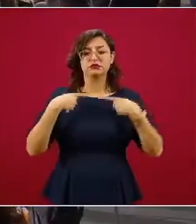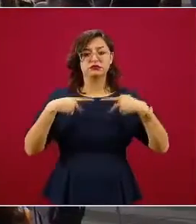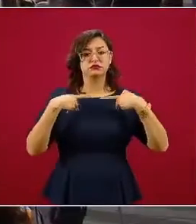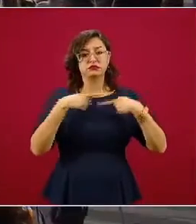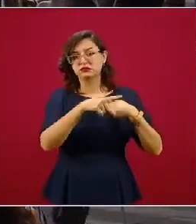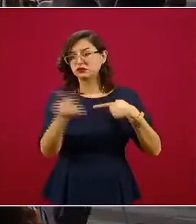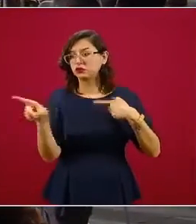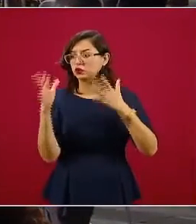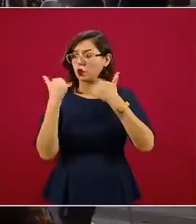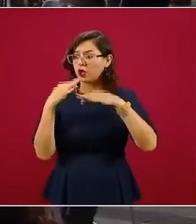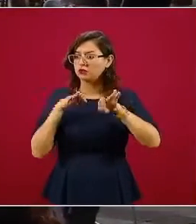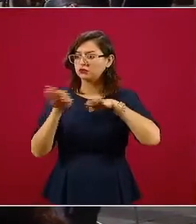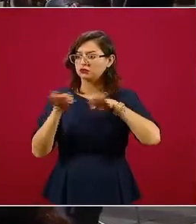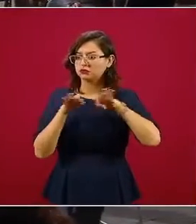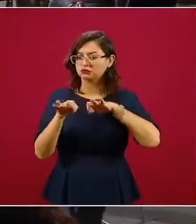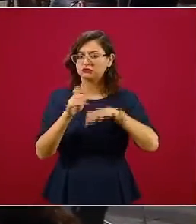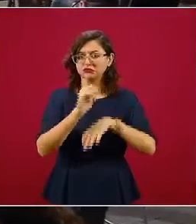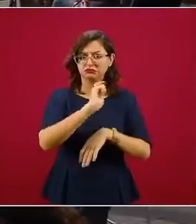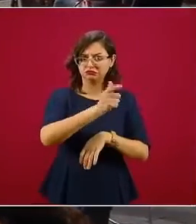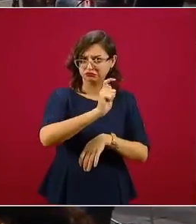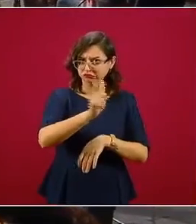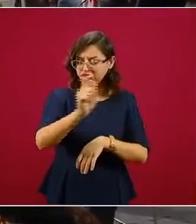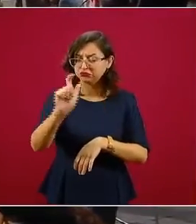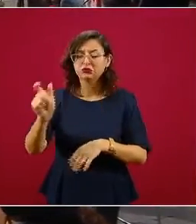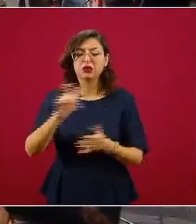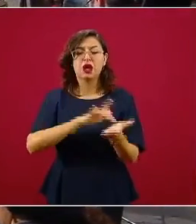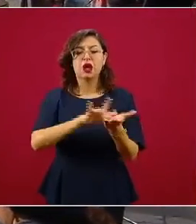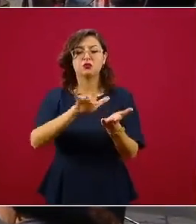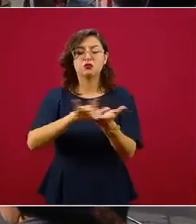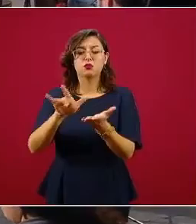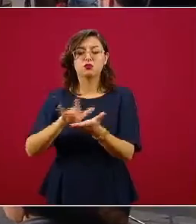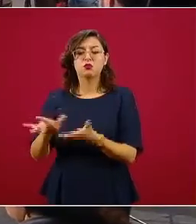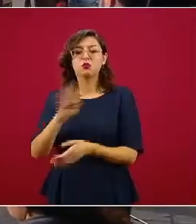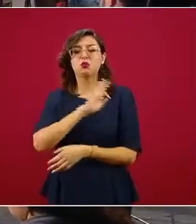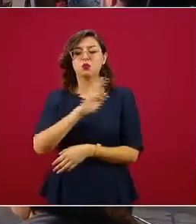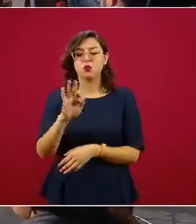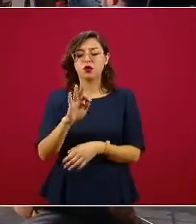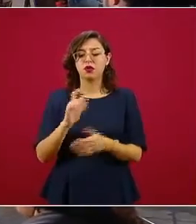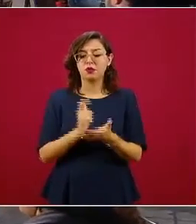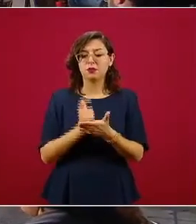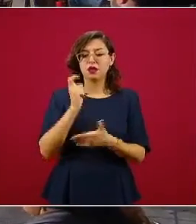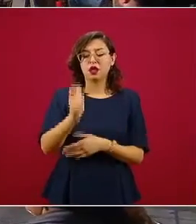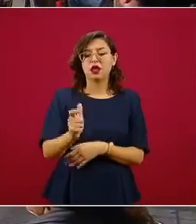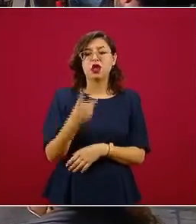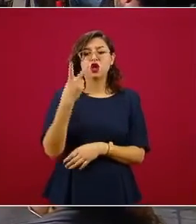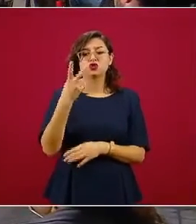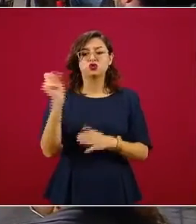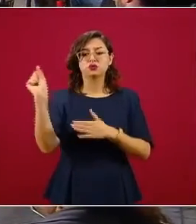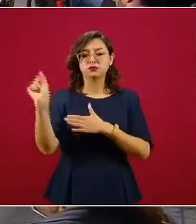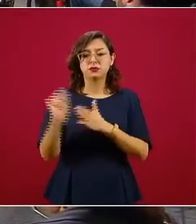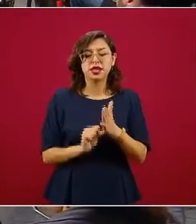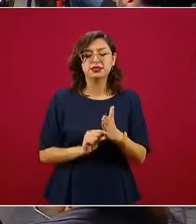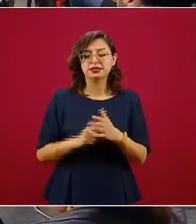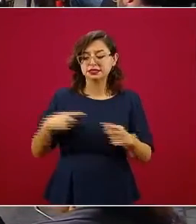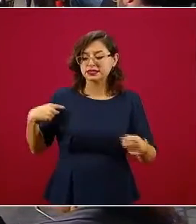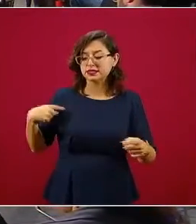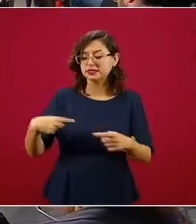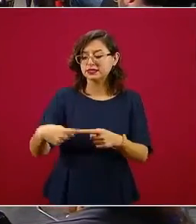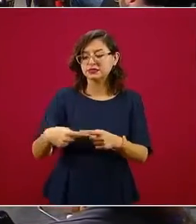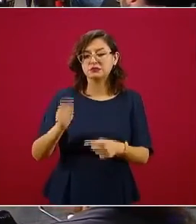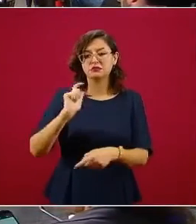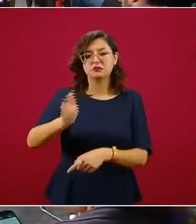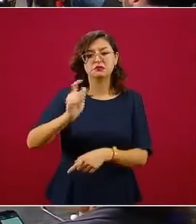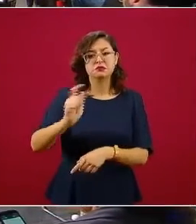desempleados? ¿Por qué no dar, equivaldría aproximadamente a 2 meses de un salario mínimo durante 2